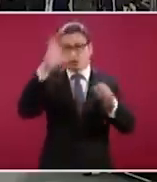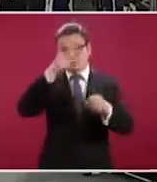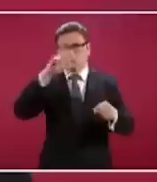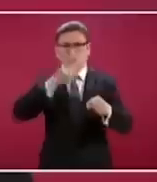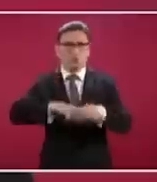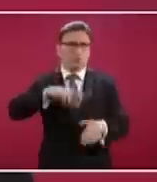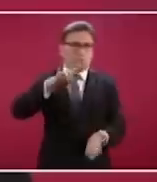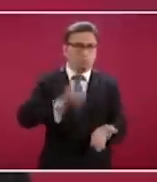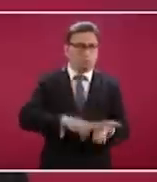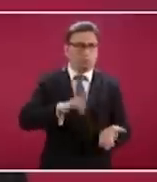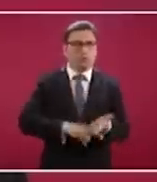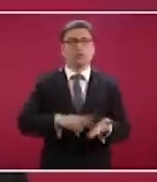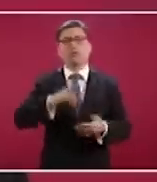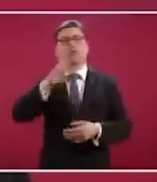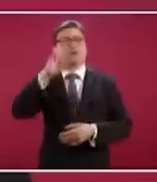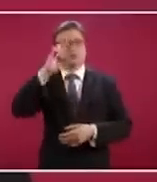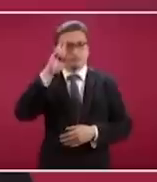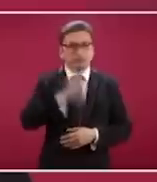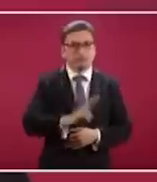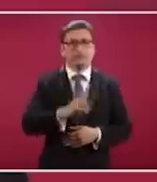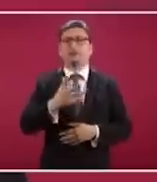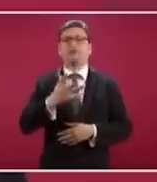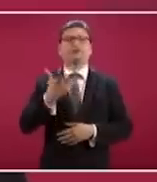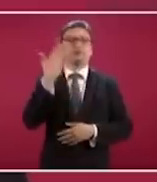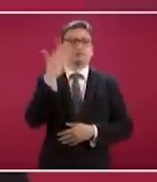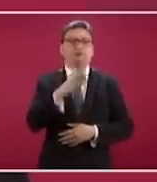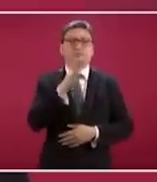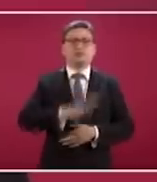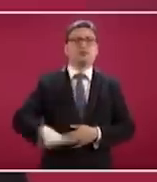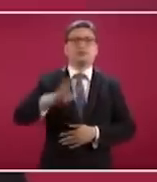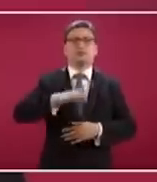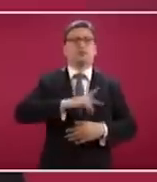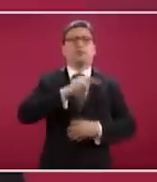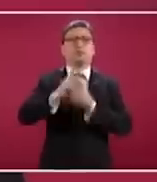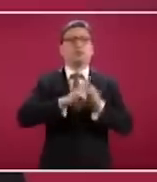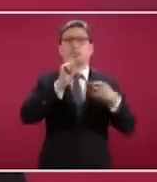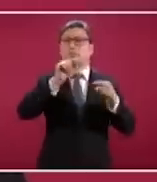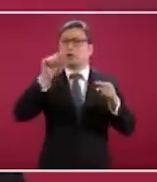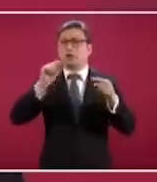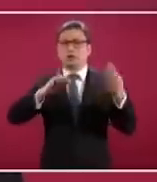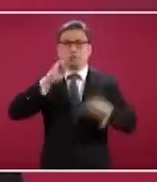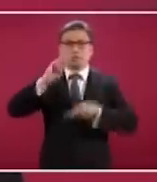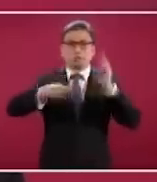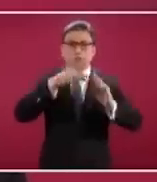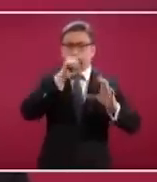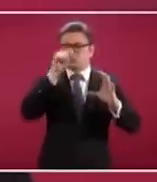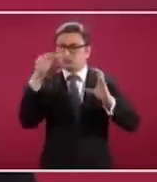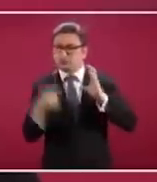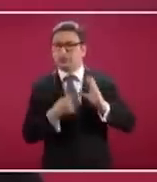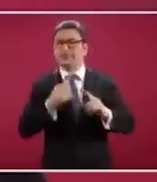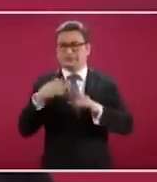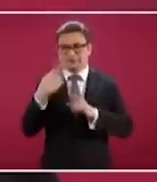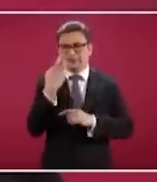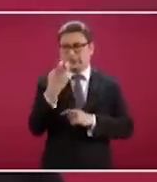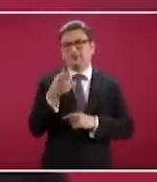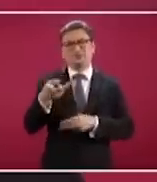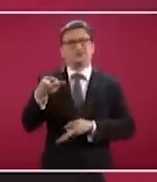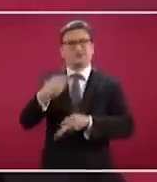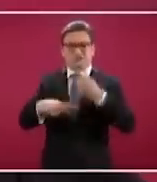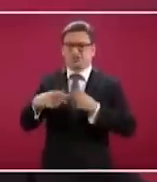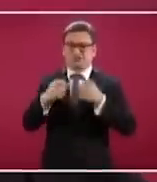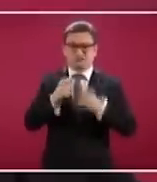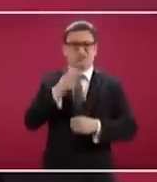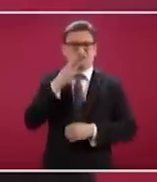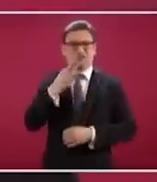la cultura respecto a lo que estamos observando hoy en varias regiones del mundo. Entonces, sí está confirmada su